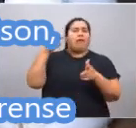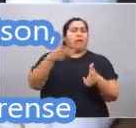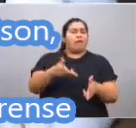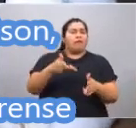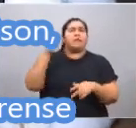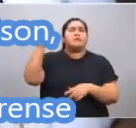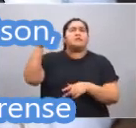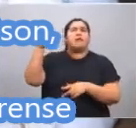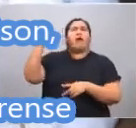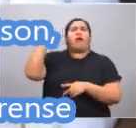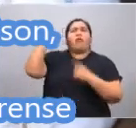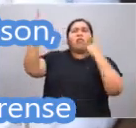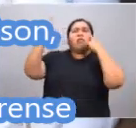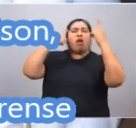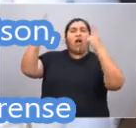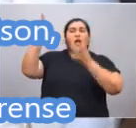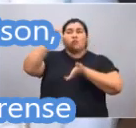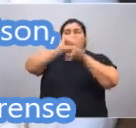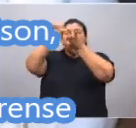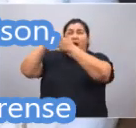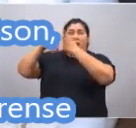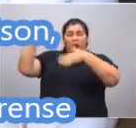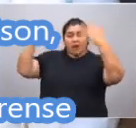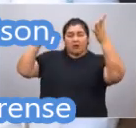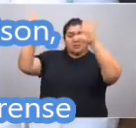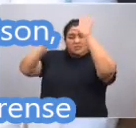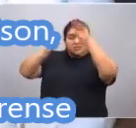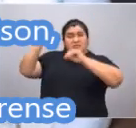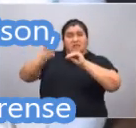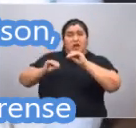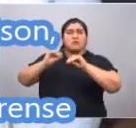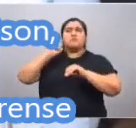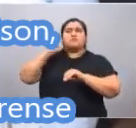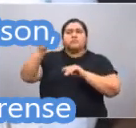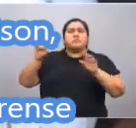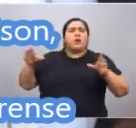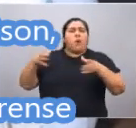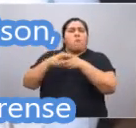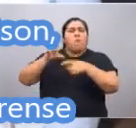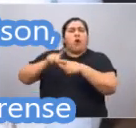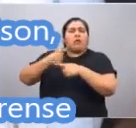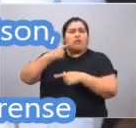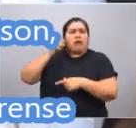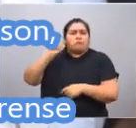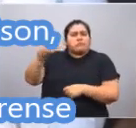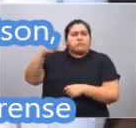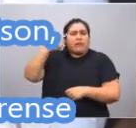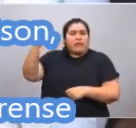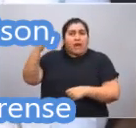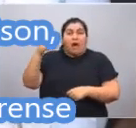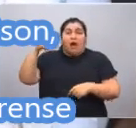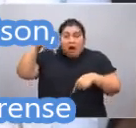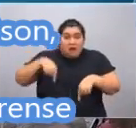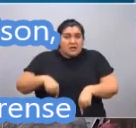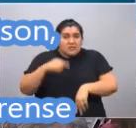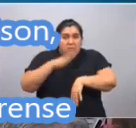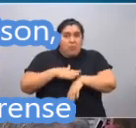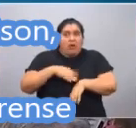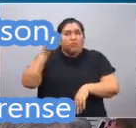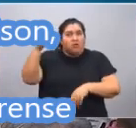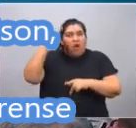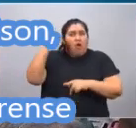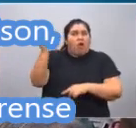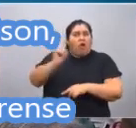de países extranjeros, de doctrinas extrañas, y que él no crea en